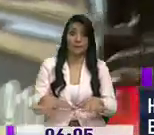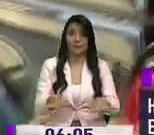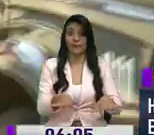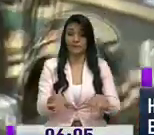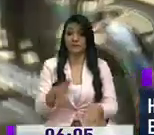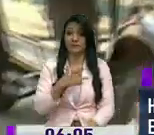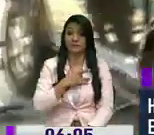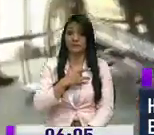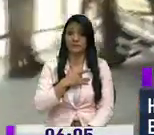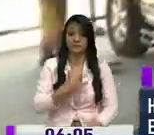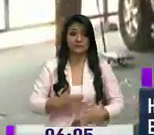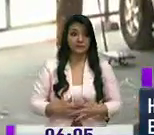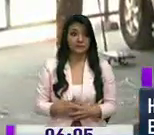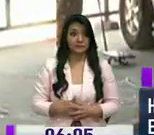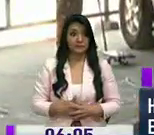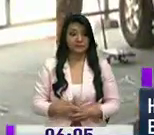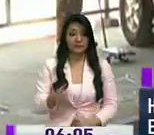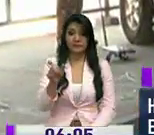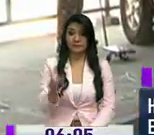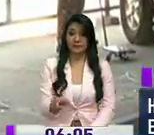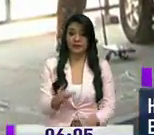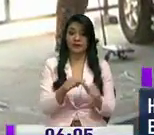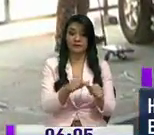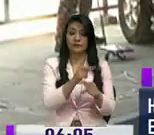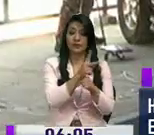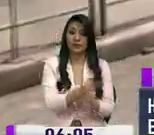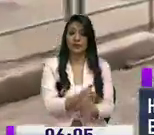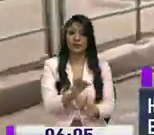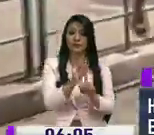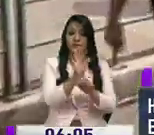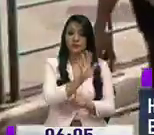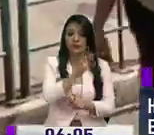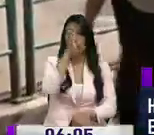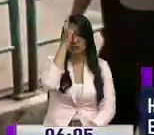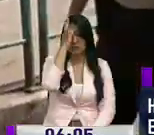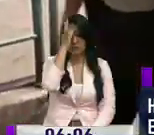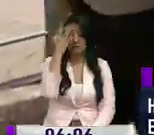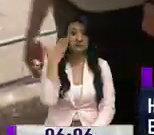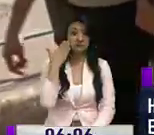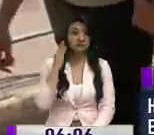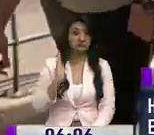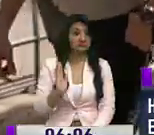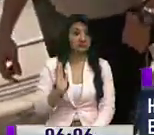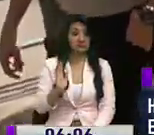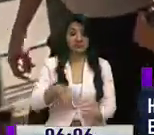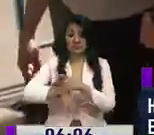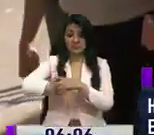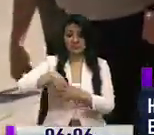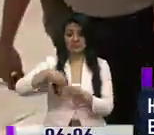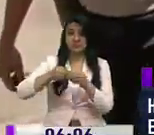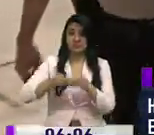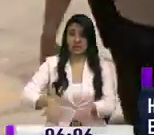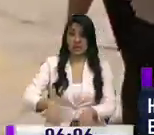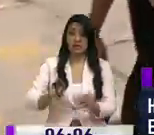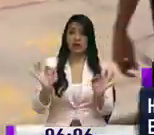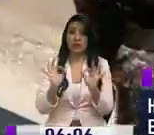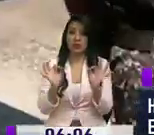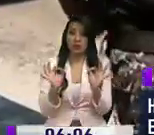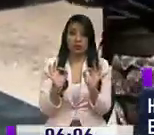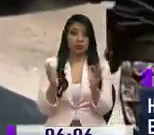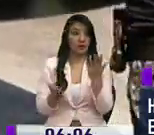hombre lesionado se encuentra con pronóstico reservado. Aún se desconoce si solo perdió su mano o